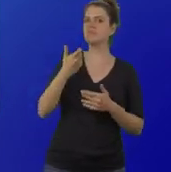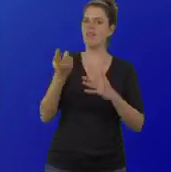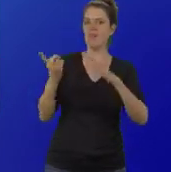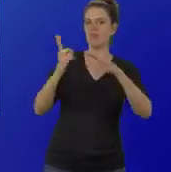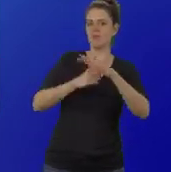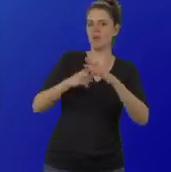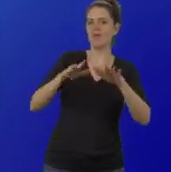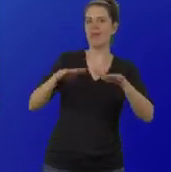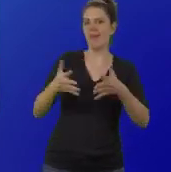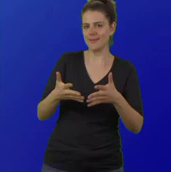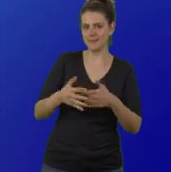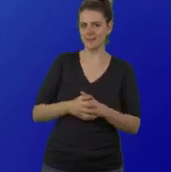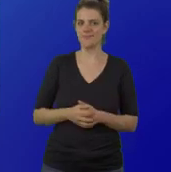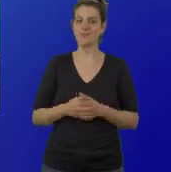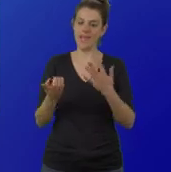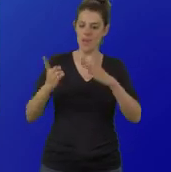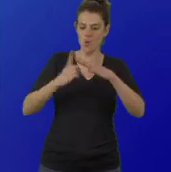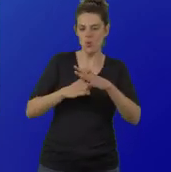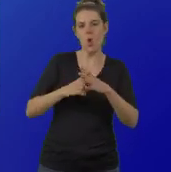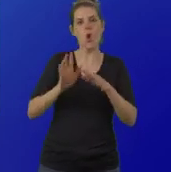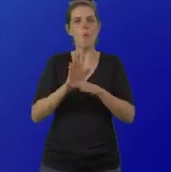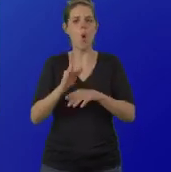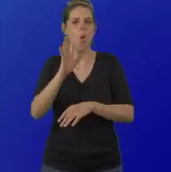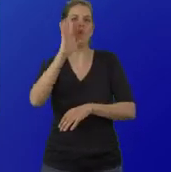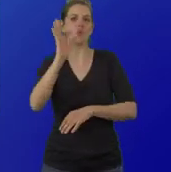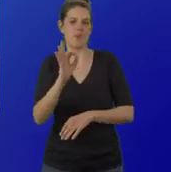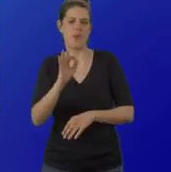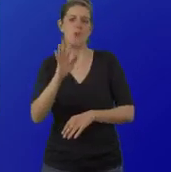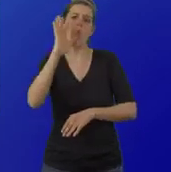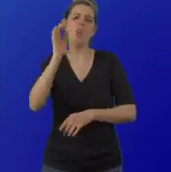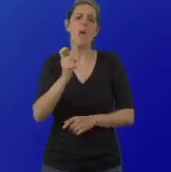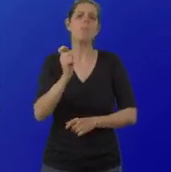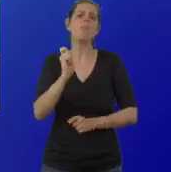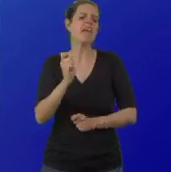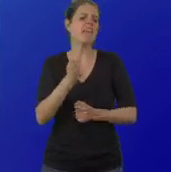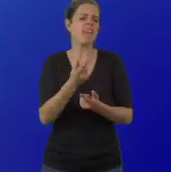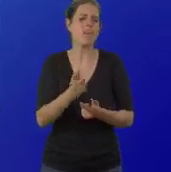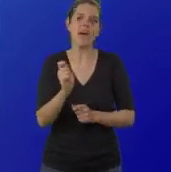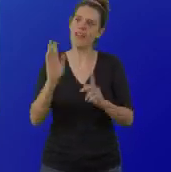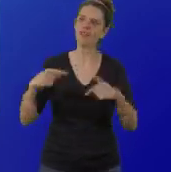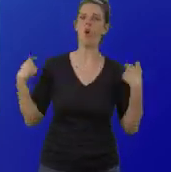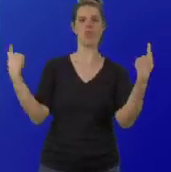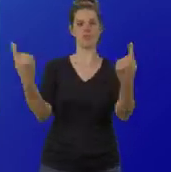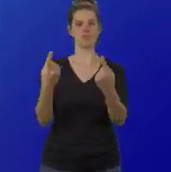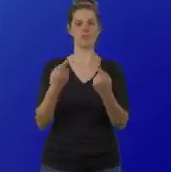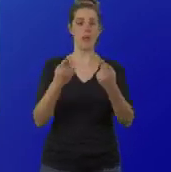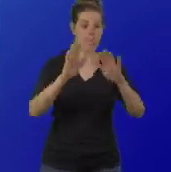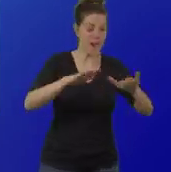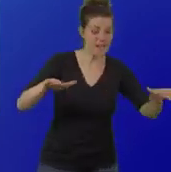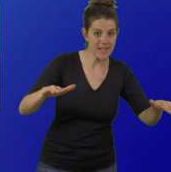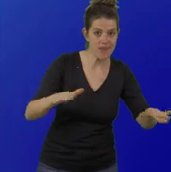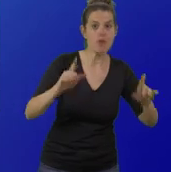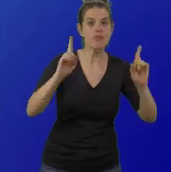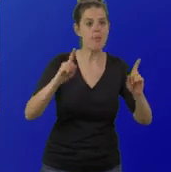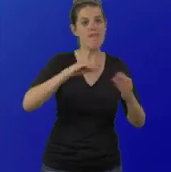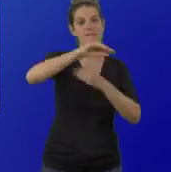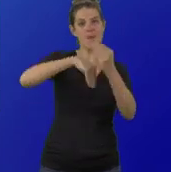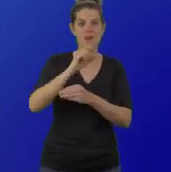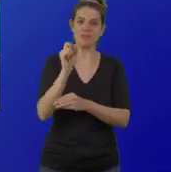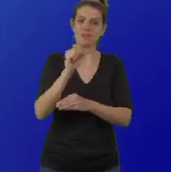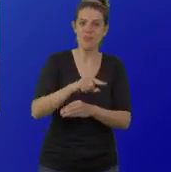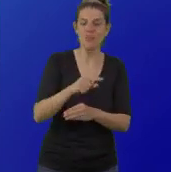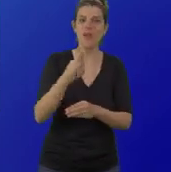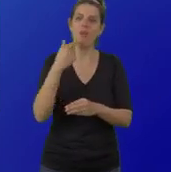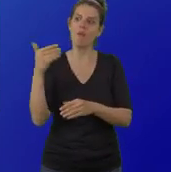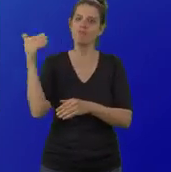visión de lo que es la inclusión. La inclusión vista como oportunidades, pero oportunidades ¿para quién? Para todos. Oportunidades para